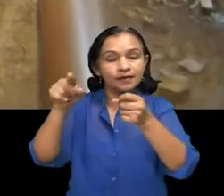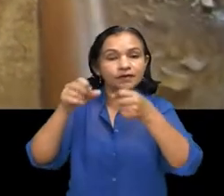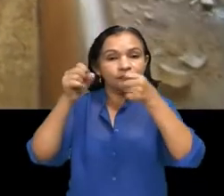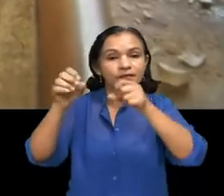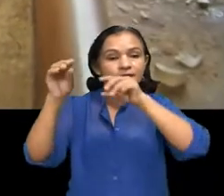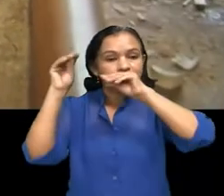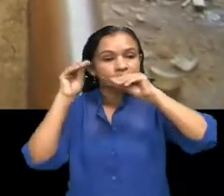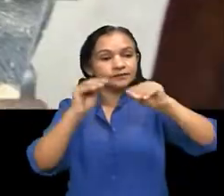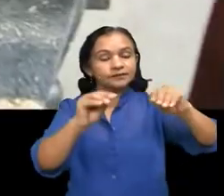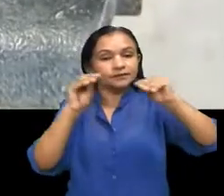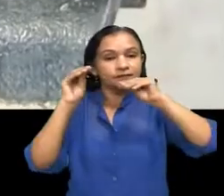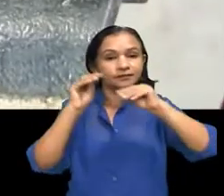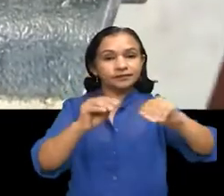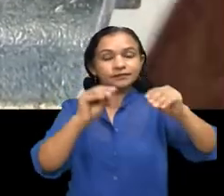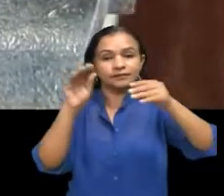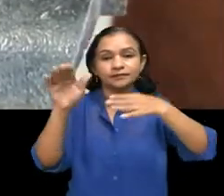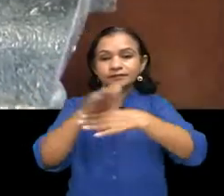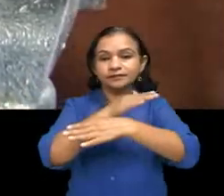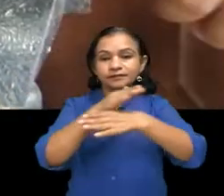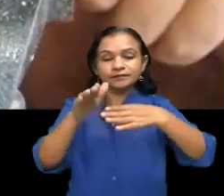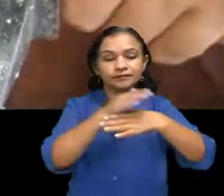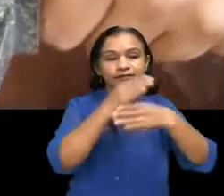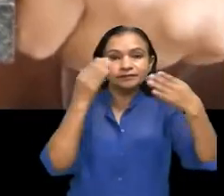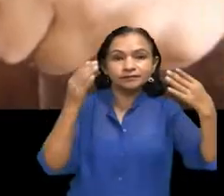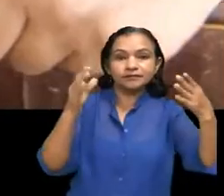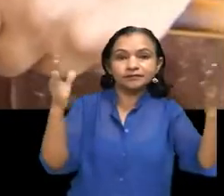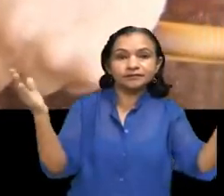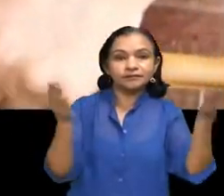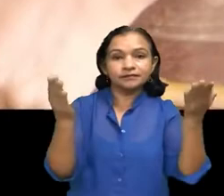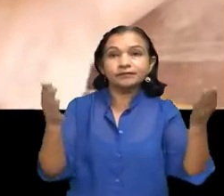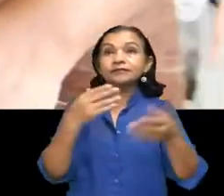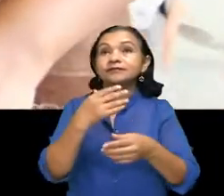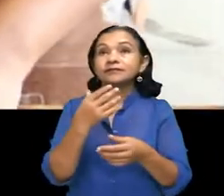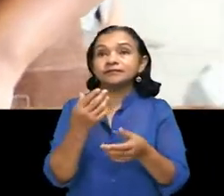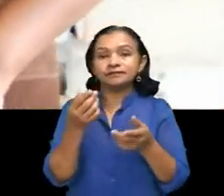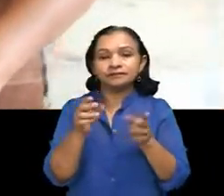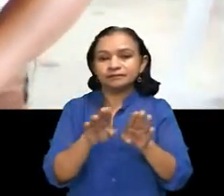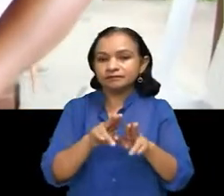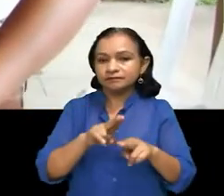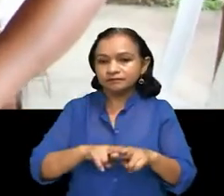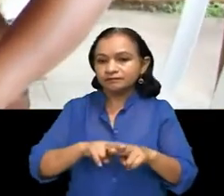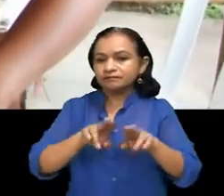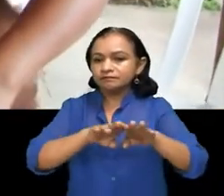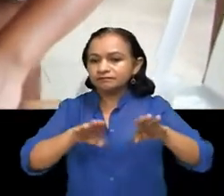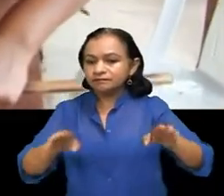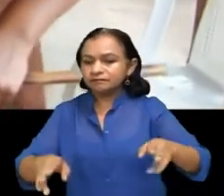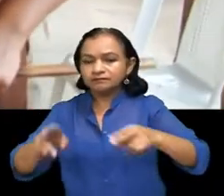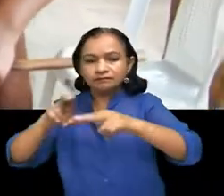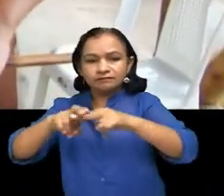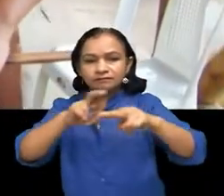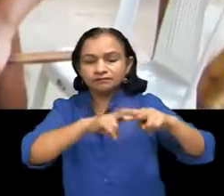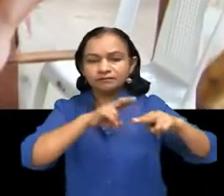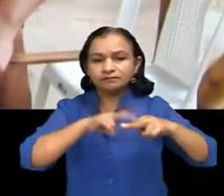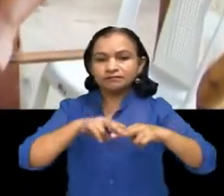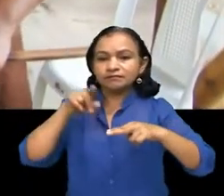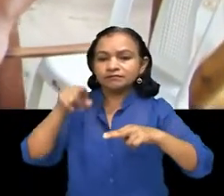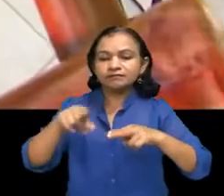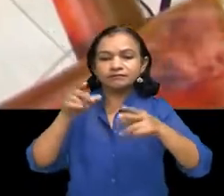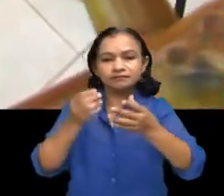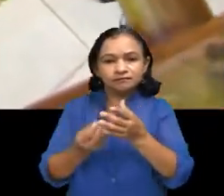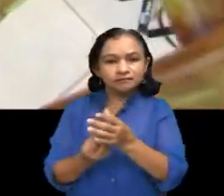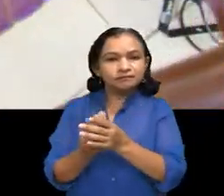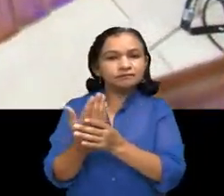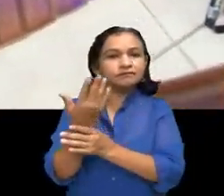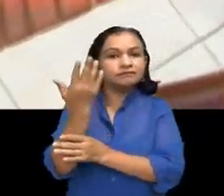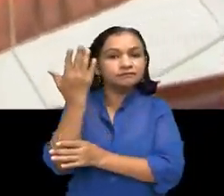enseña la elaboración de una gran variedad de artesanías e incluso muebles, cuya principal materia prima es esta planta, la